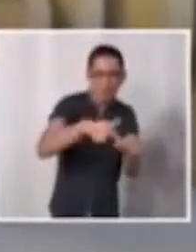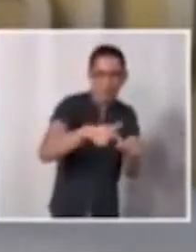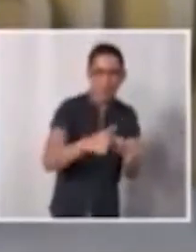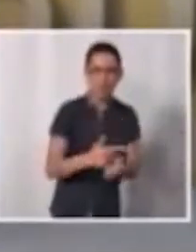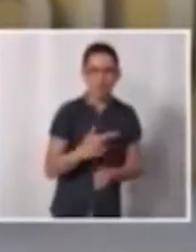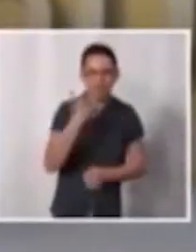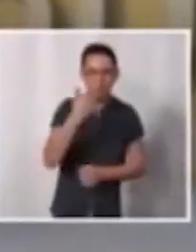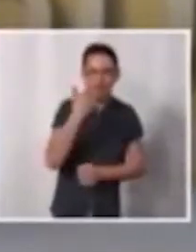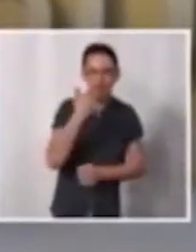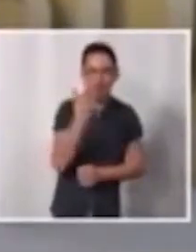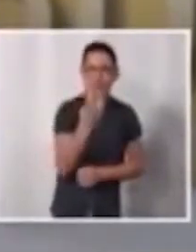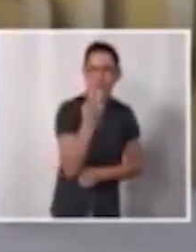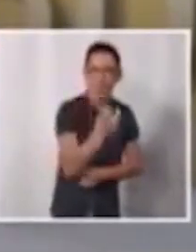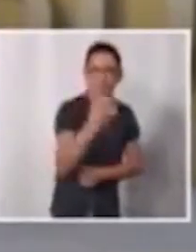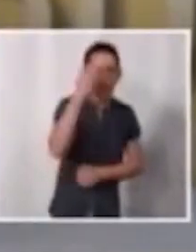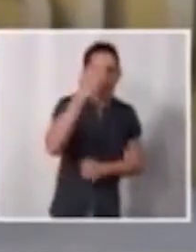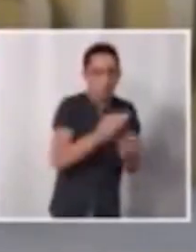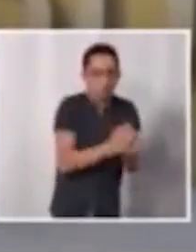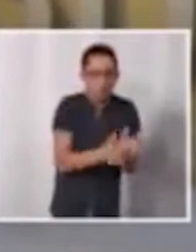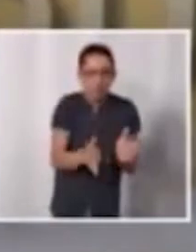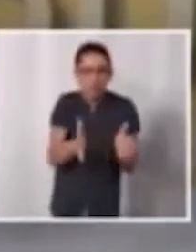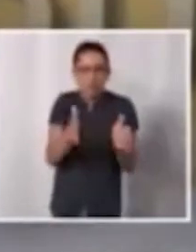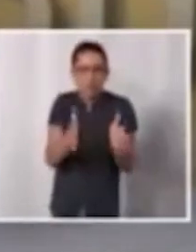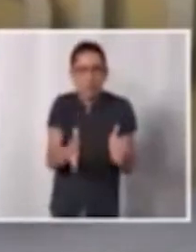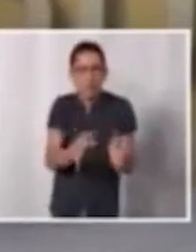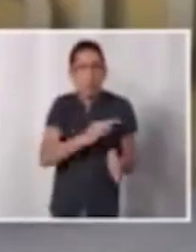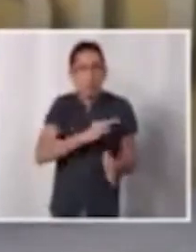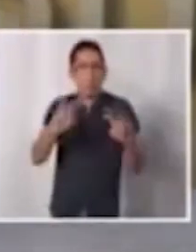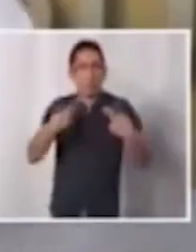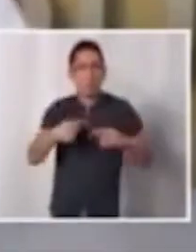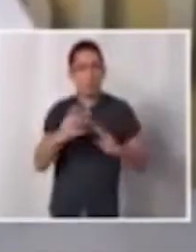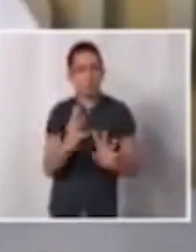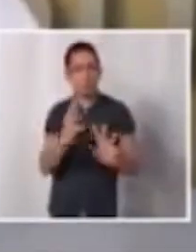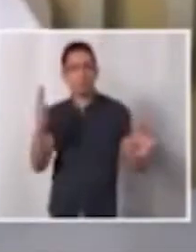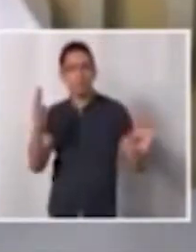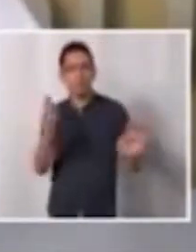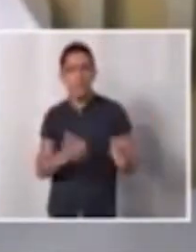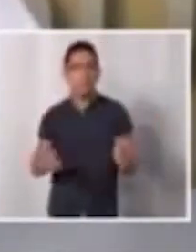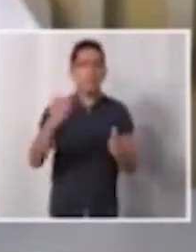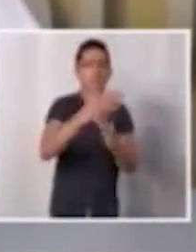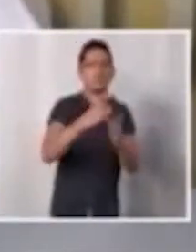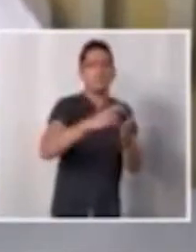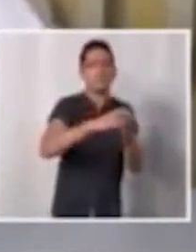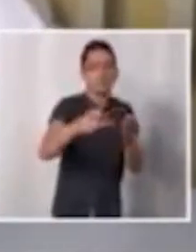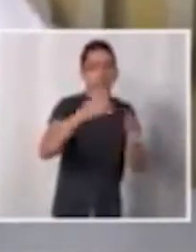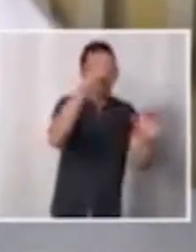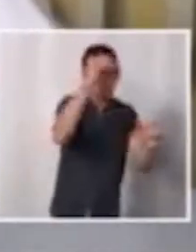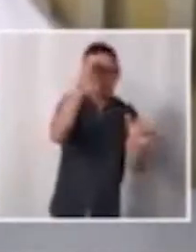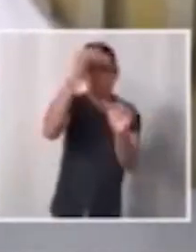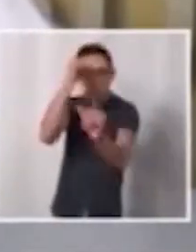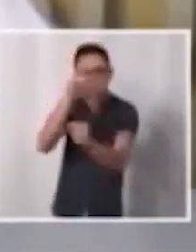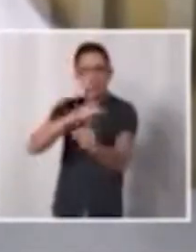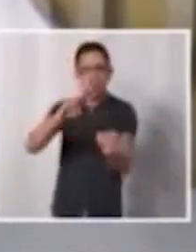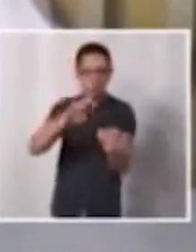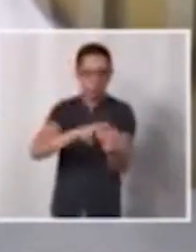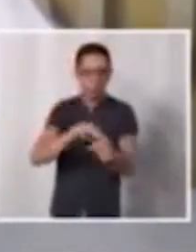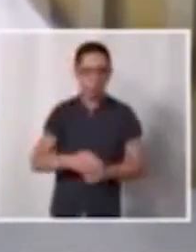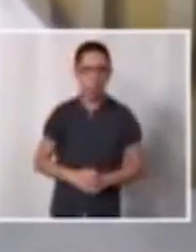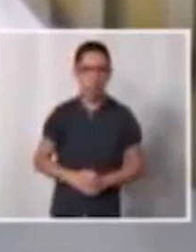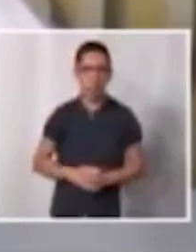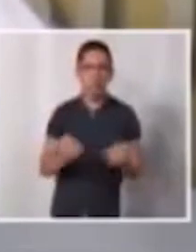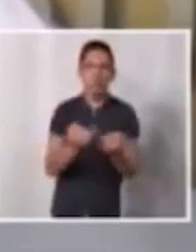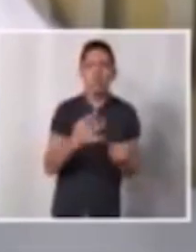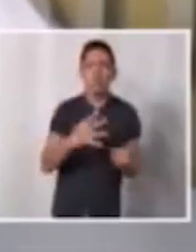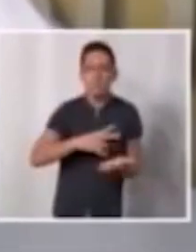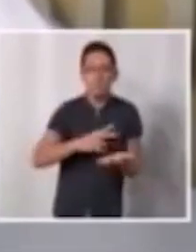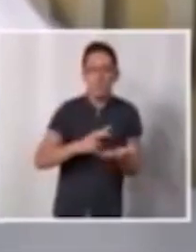horarios apropiados para el bienestar de la población. Y también acordamos apoyar con vales de 4 kilos